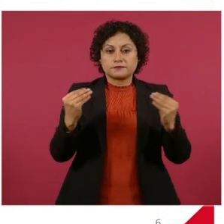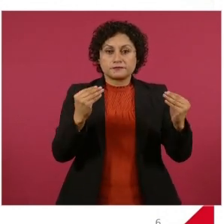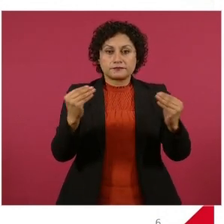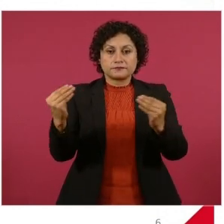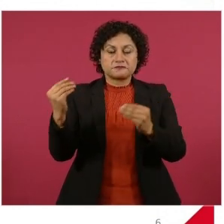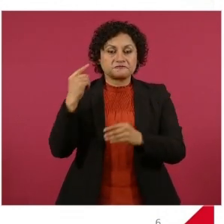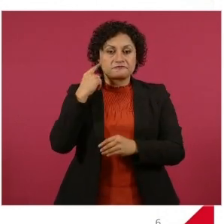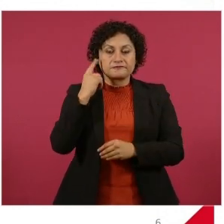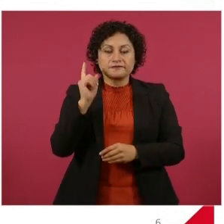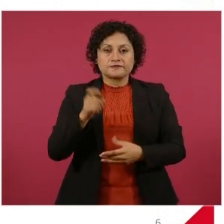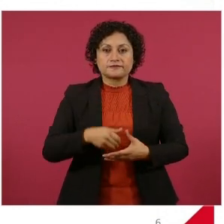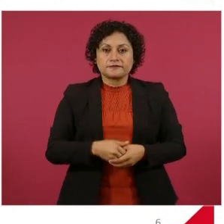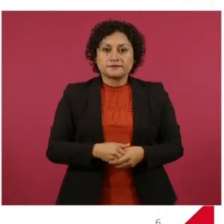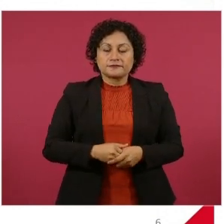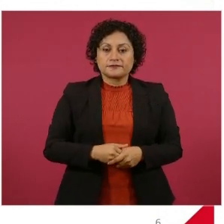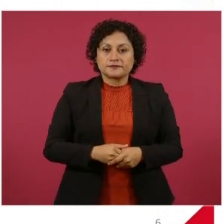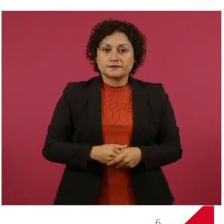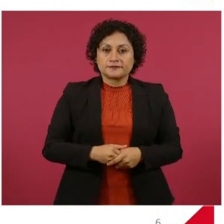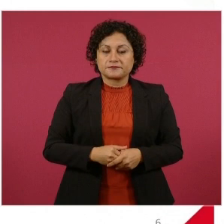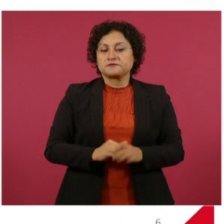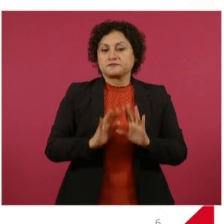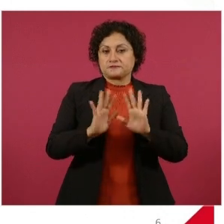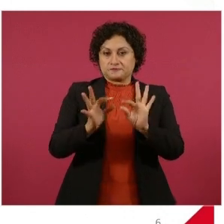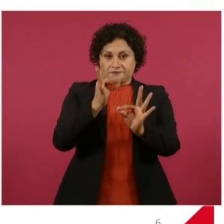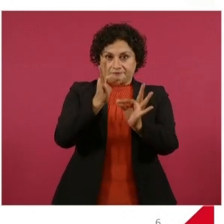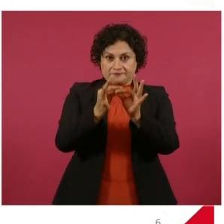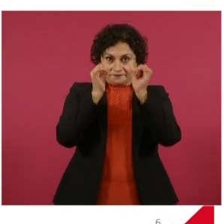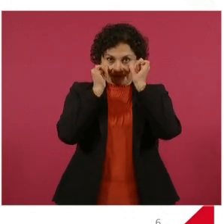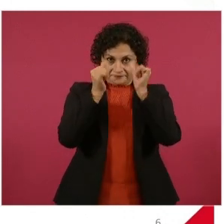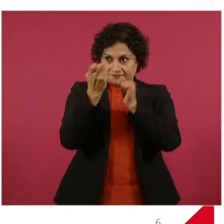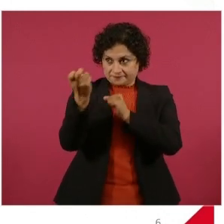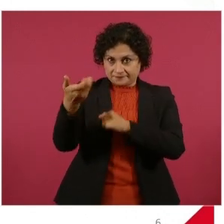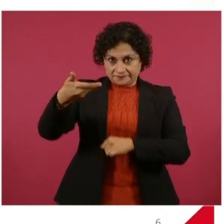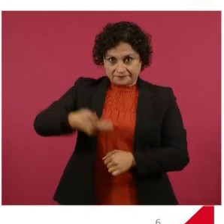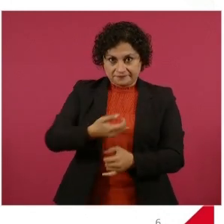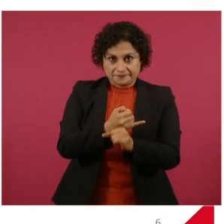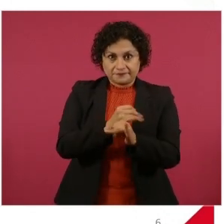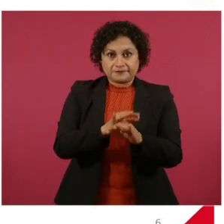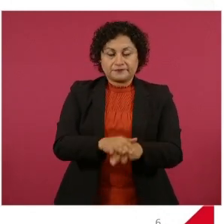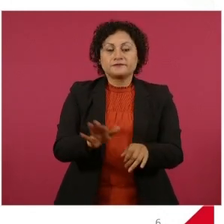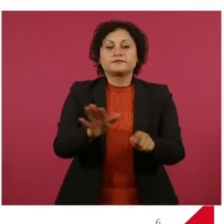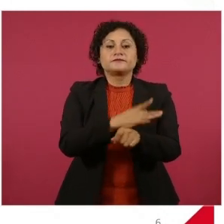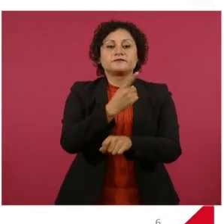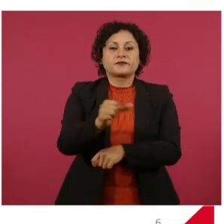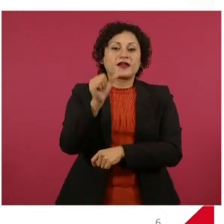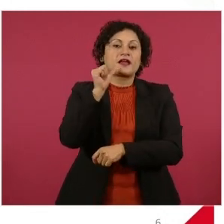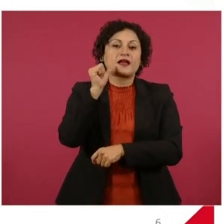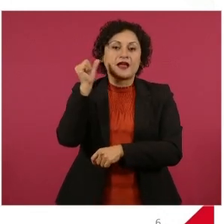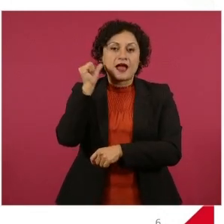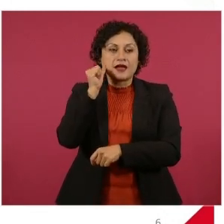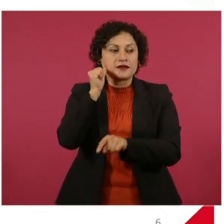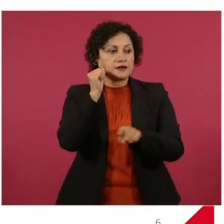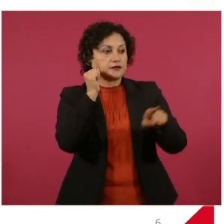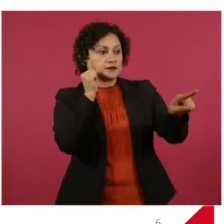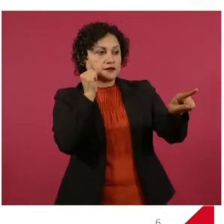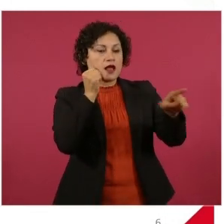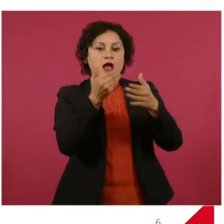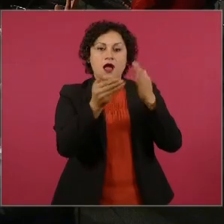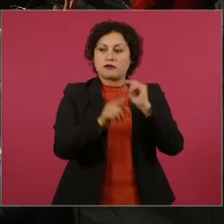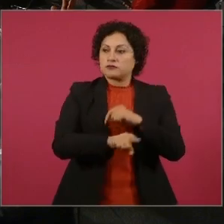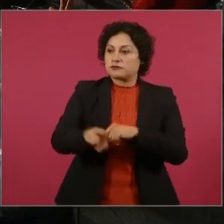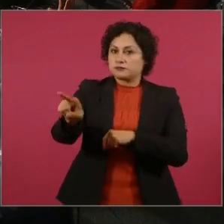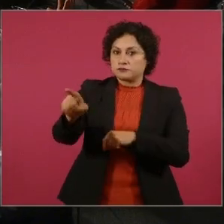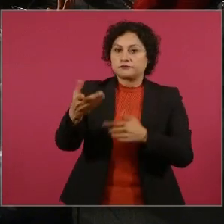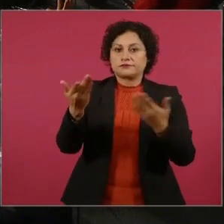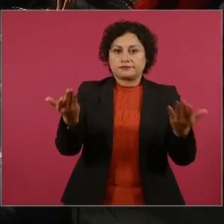ahora pero ya lo atendimos Es que ayer fue a la izquierda vamos a la derecha Ya